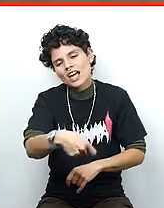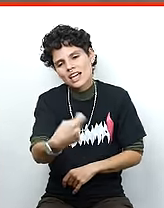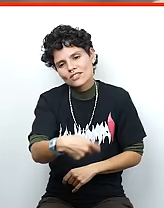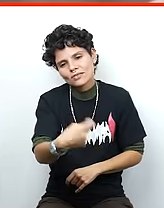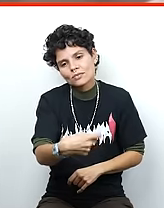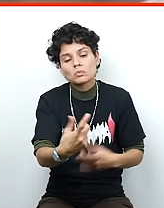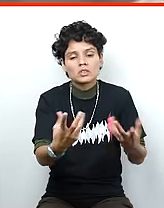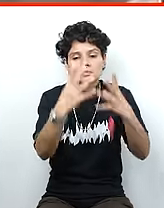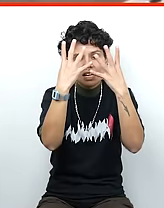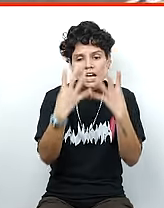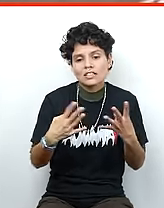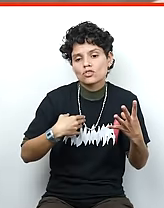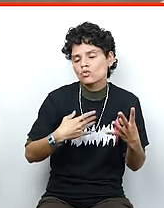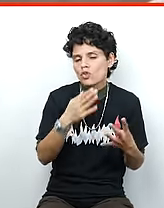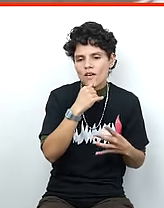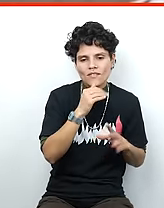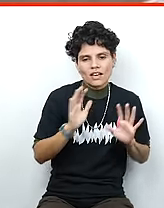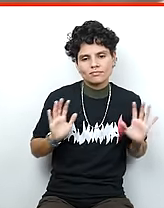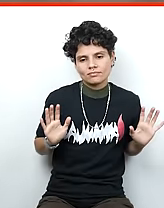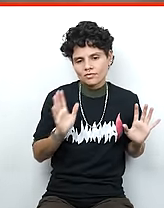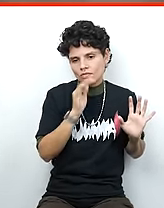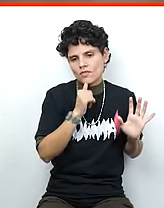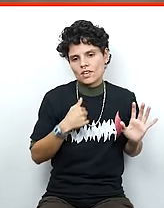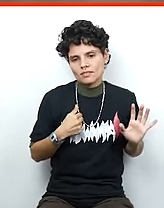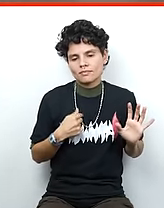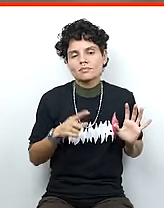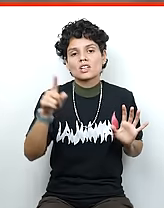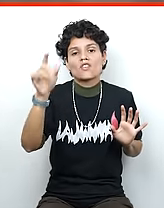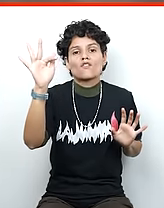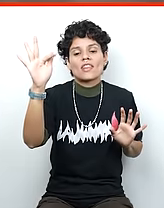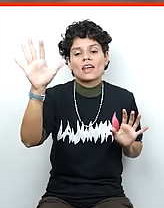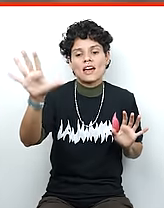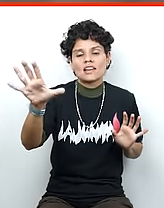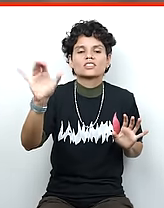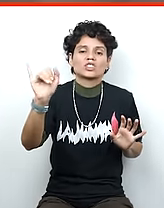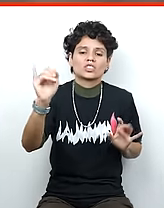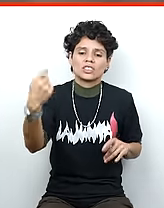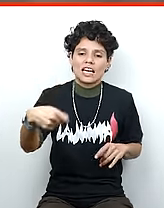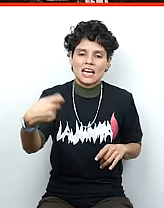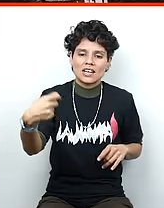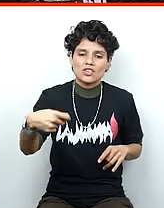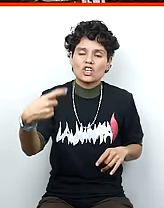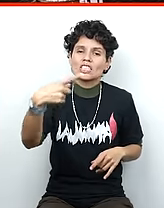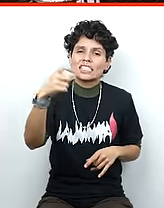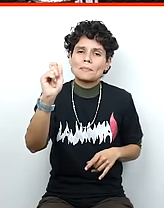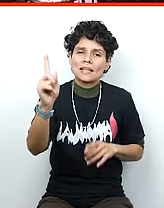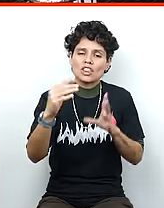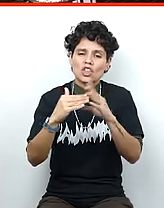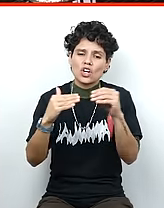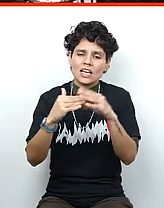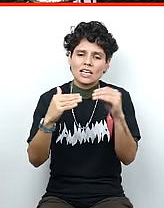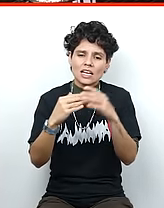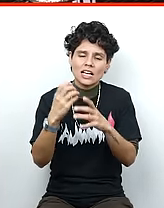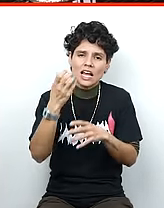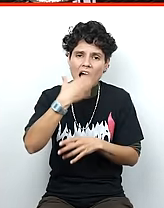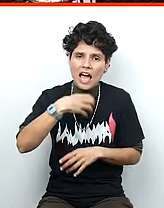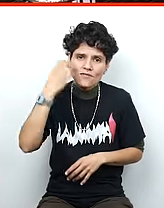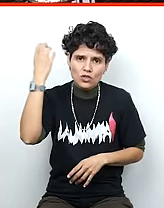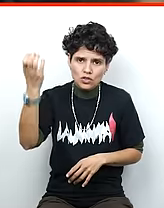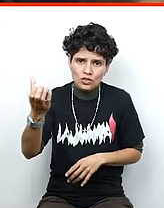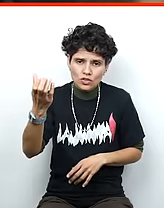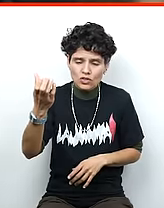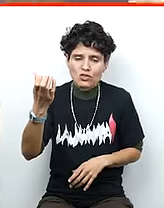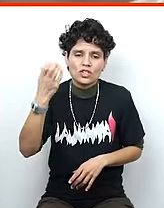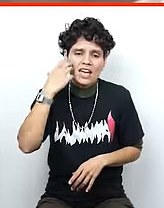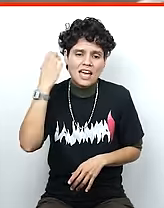caros allá. Pues. Bueno, en la cárcel que estaba yo no había, pues, que se los cae un día. Pero sí. En la federal ya, y son caros. Hasta $100,000 un iPhone te puede costar en